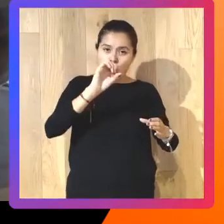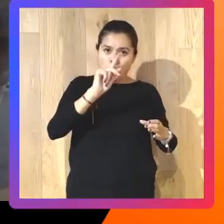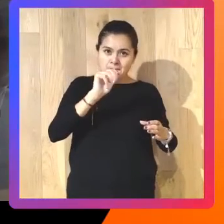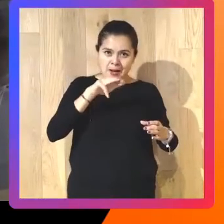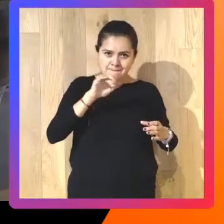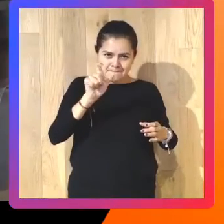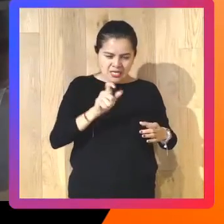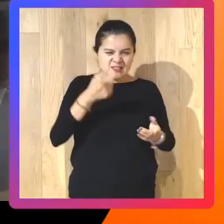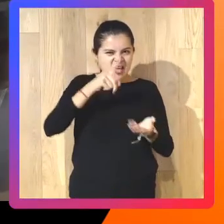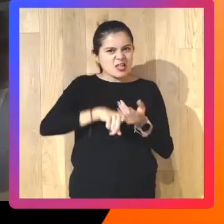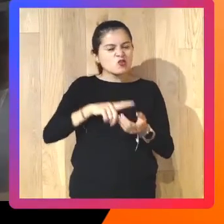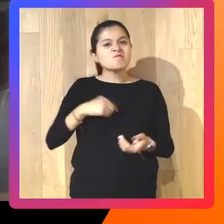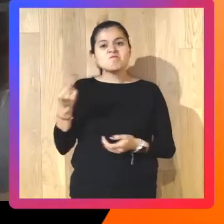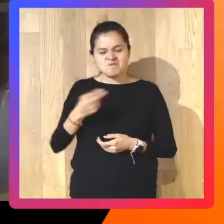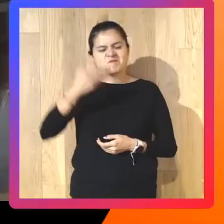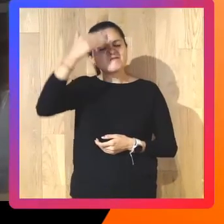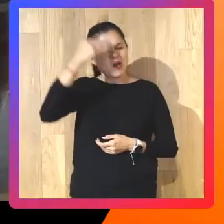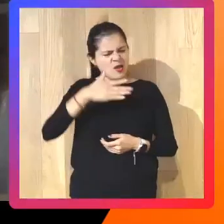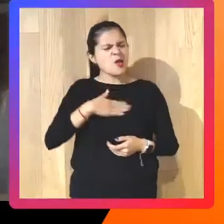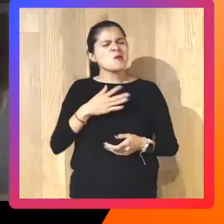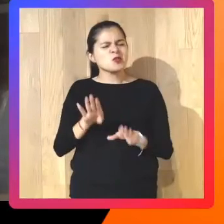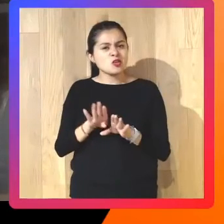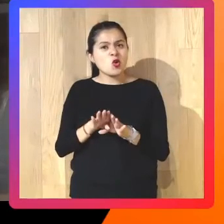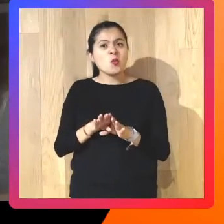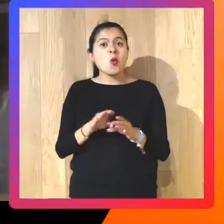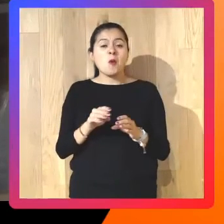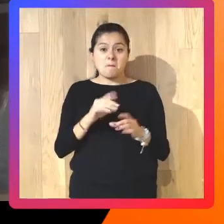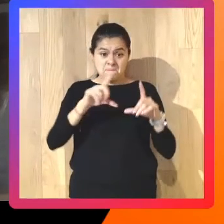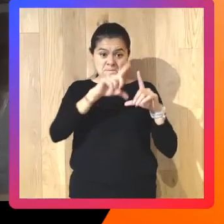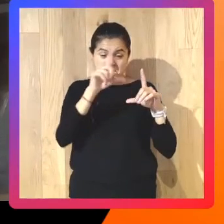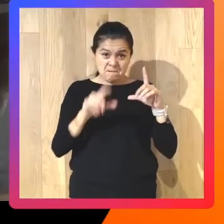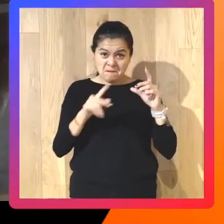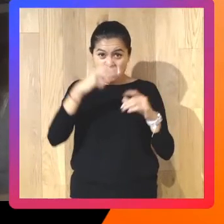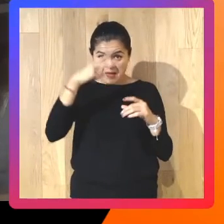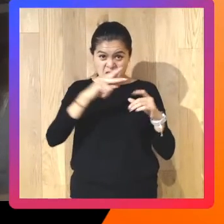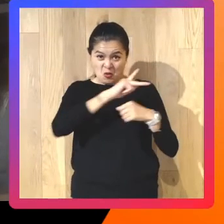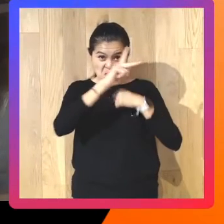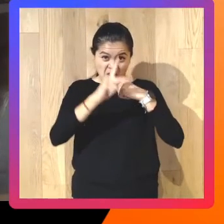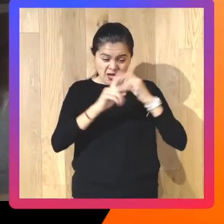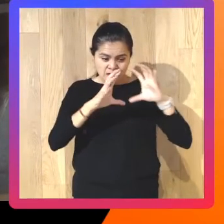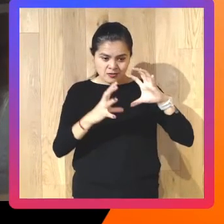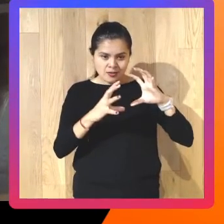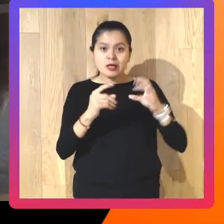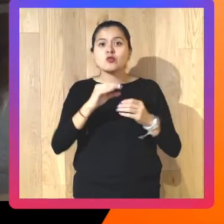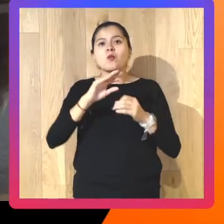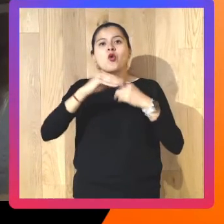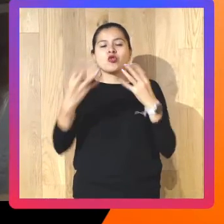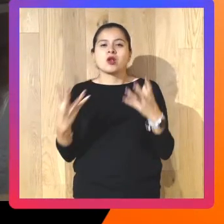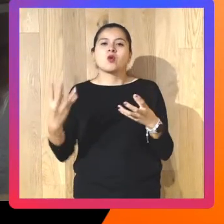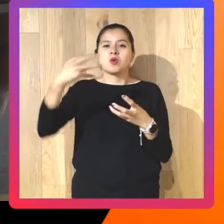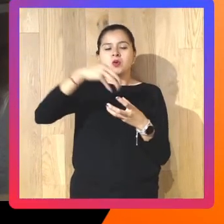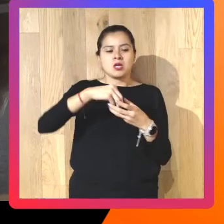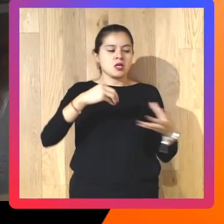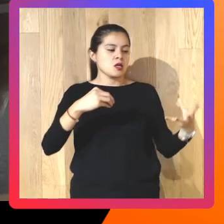Estamos convencidos de lo que se requiere es un nuevo modelo de país, y ese es el modelo de desarrollo inclusivo, que establece